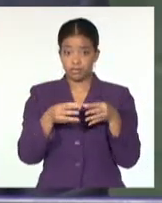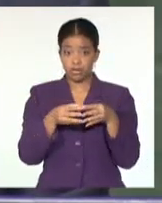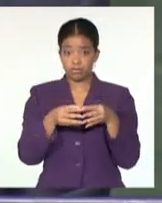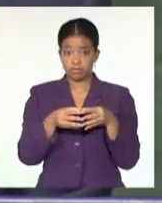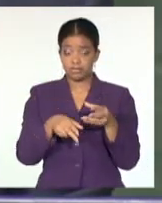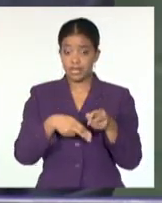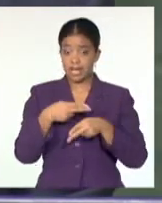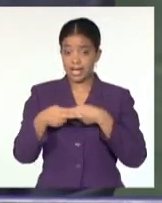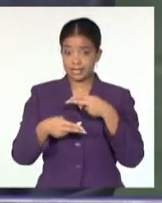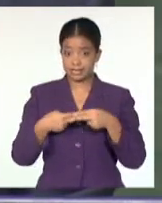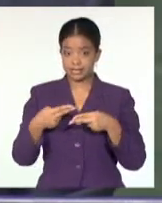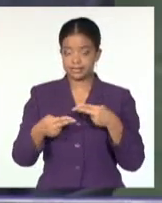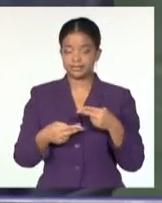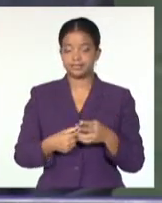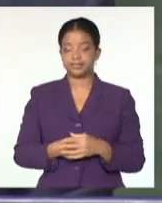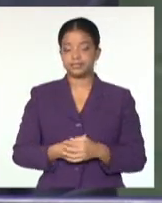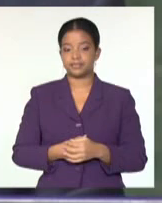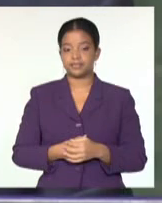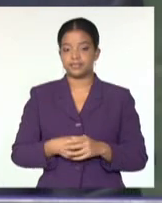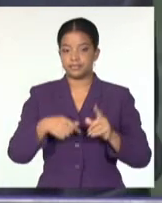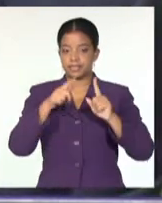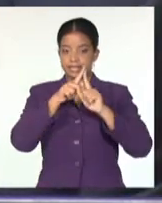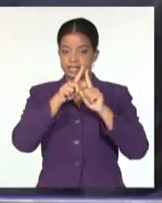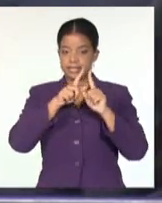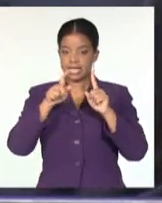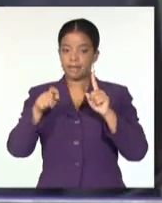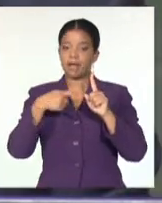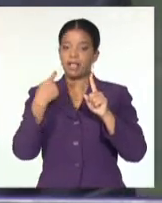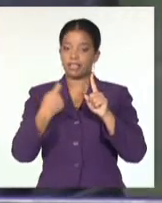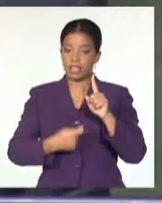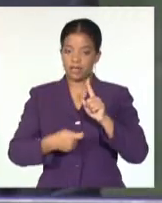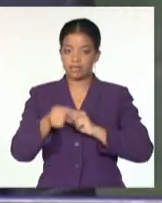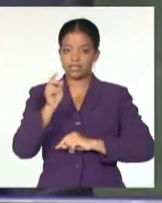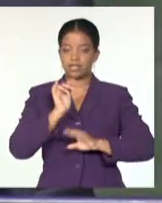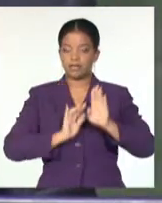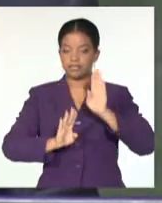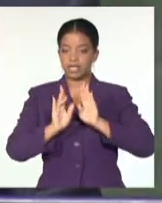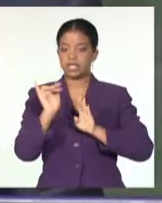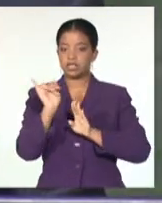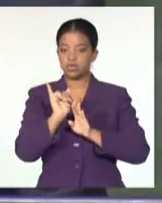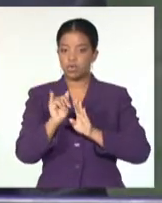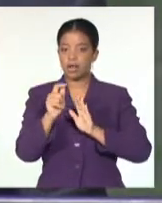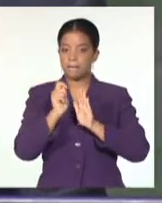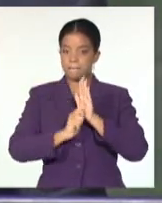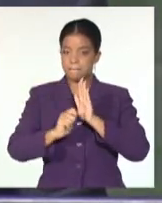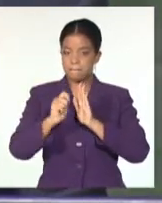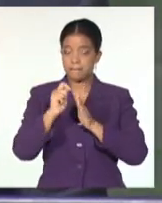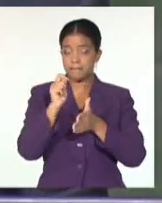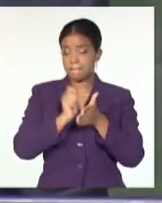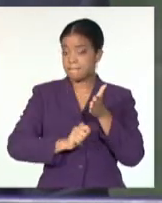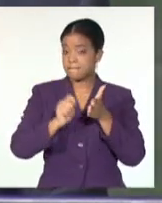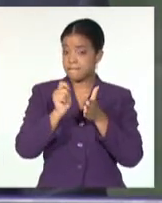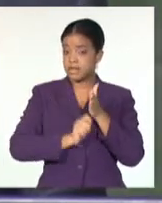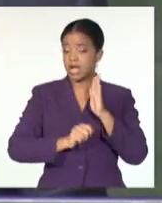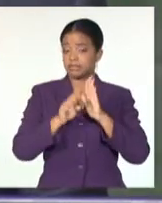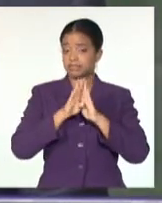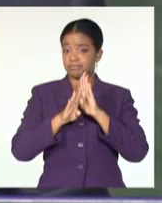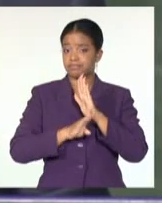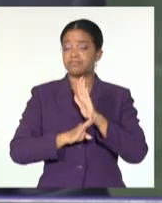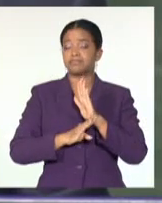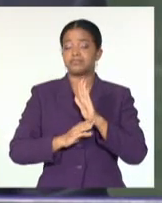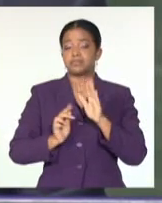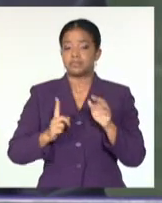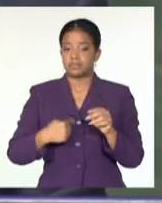Unidos, sea un tema que forme parte importante de nuestra agenda y